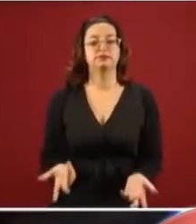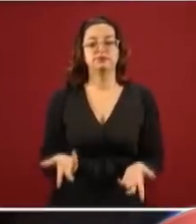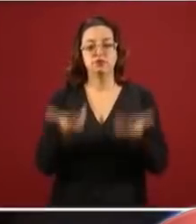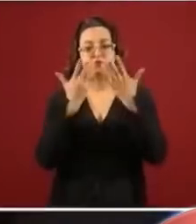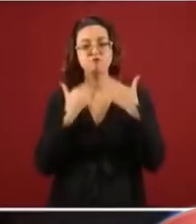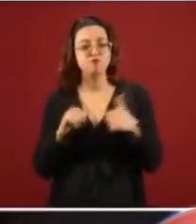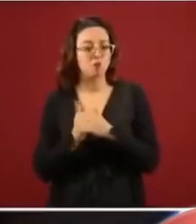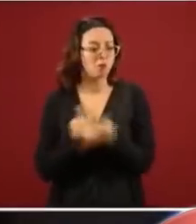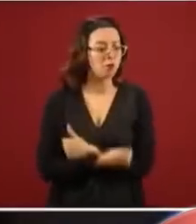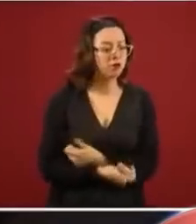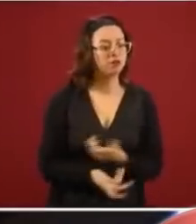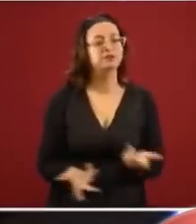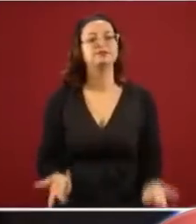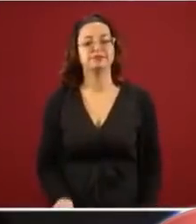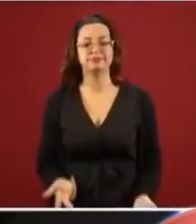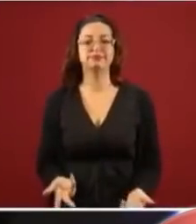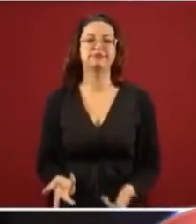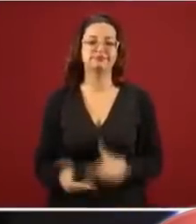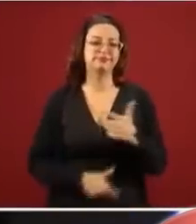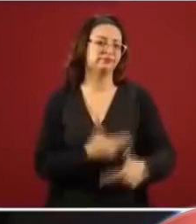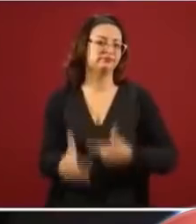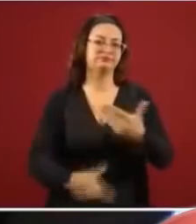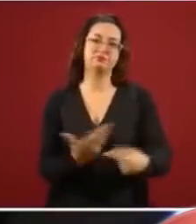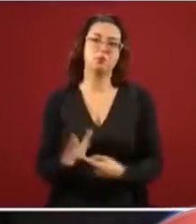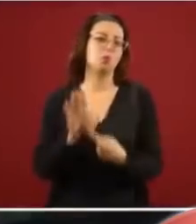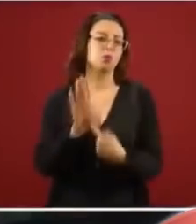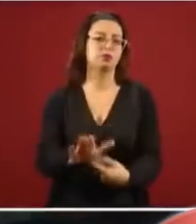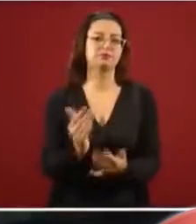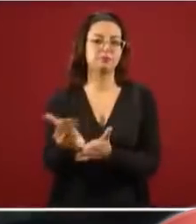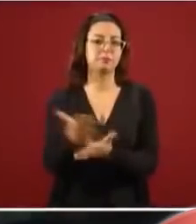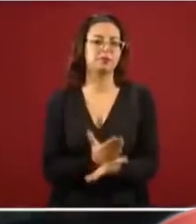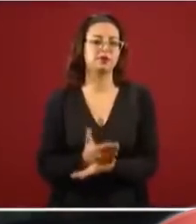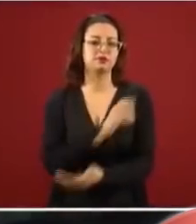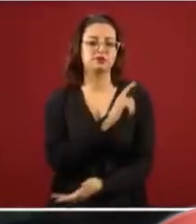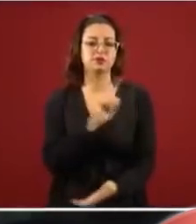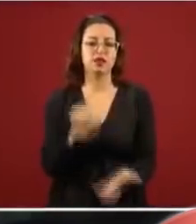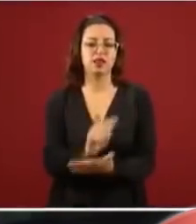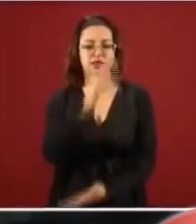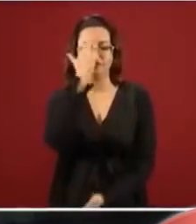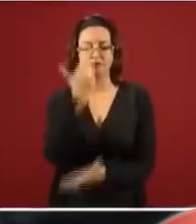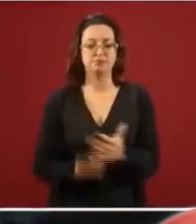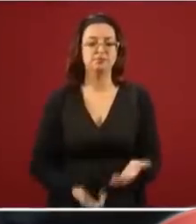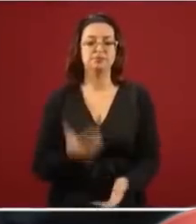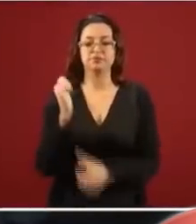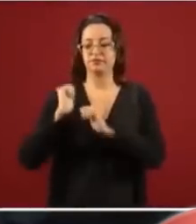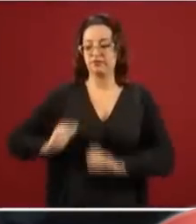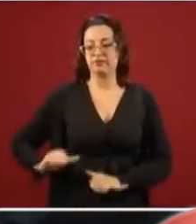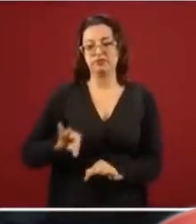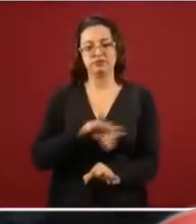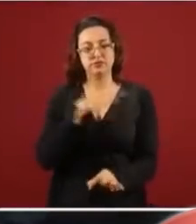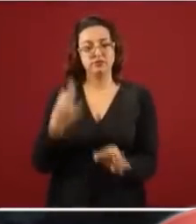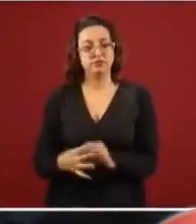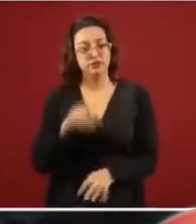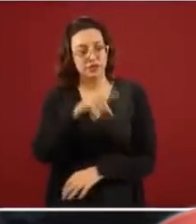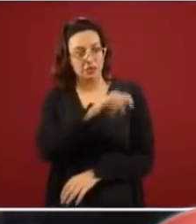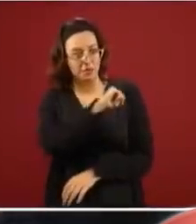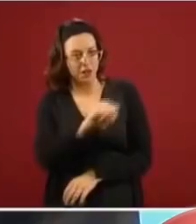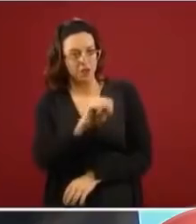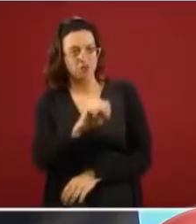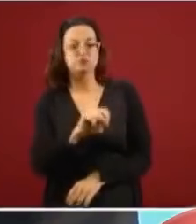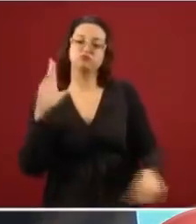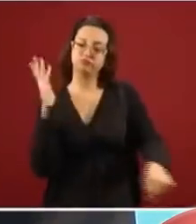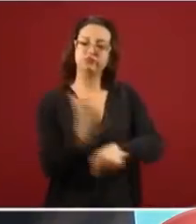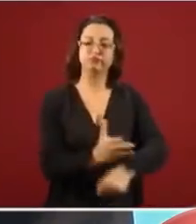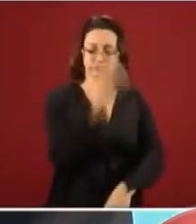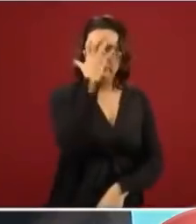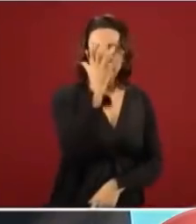si no hay componendas, tiene que haber resultado. Si la autoridad actúa y el que comete un delito es castigado.